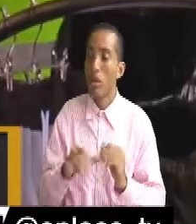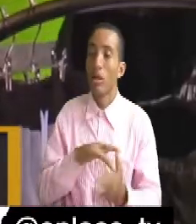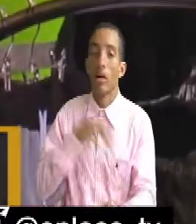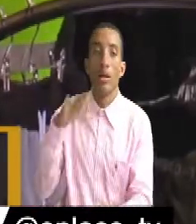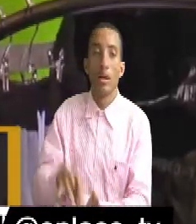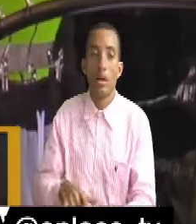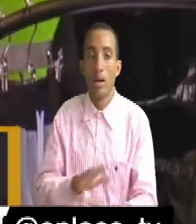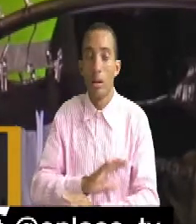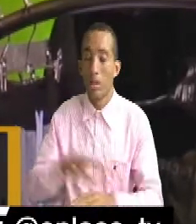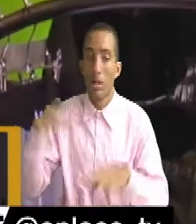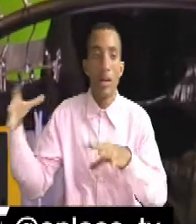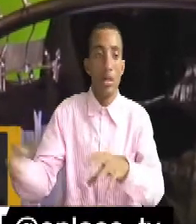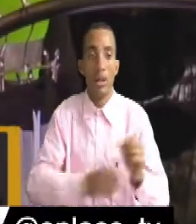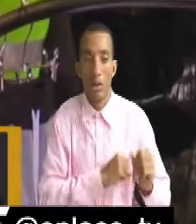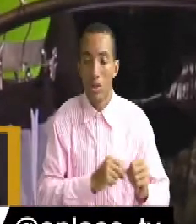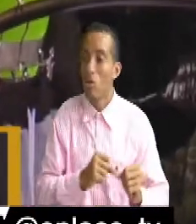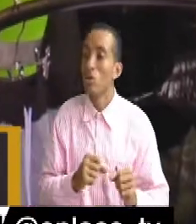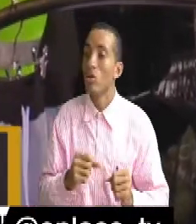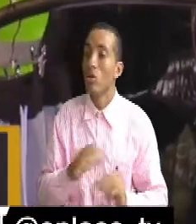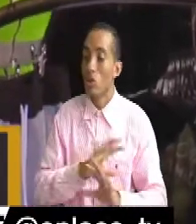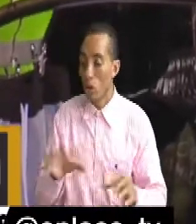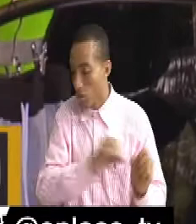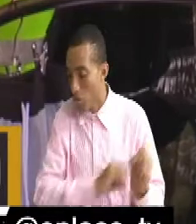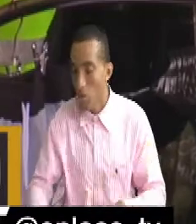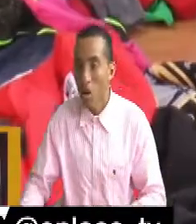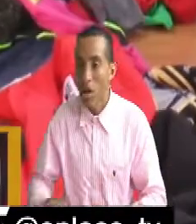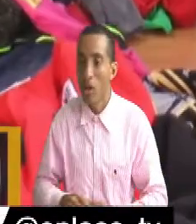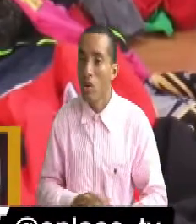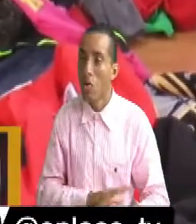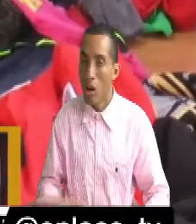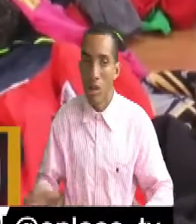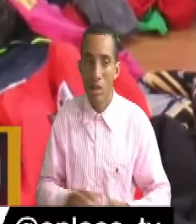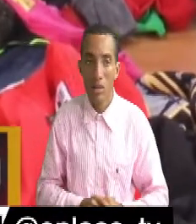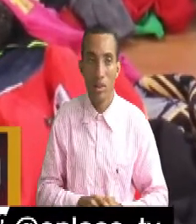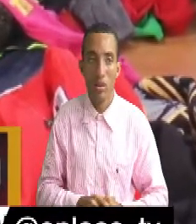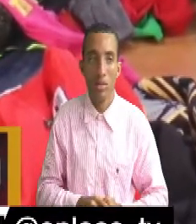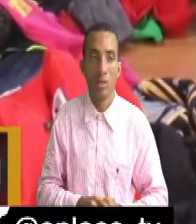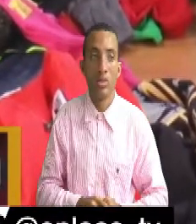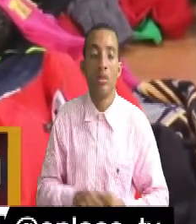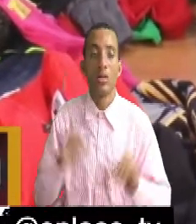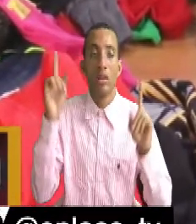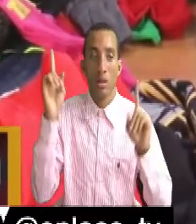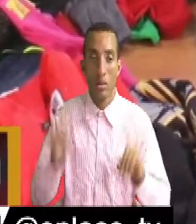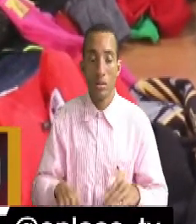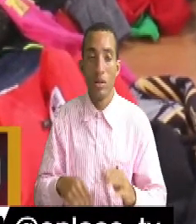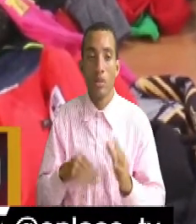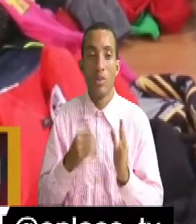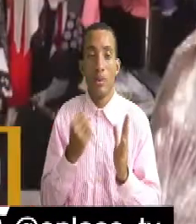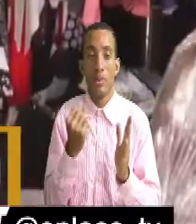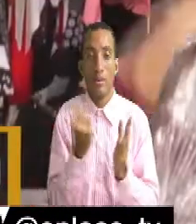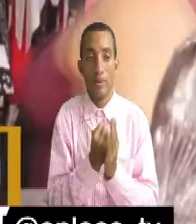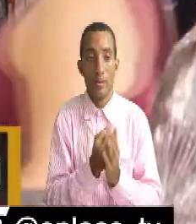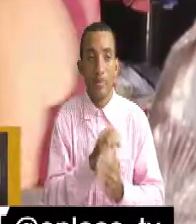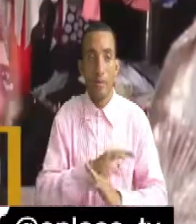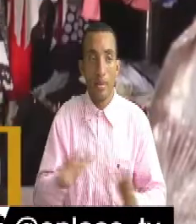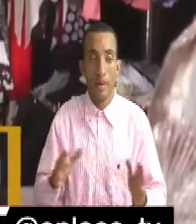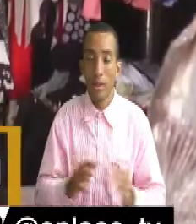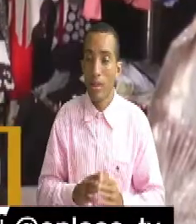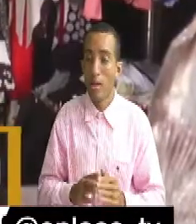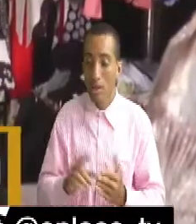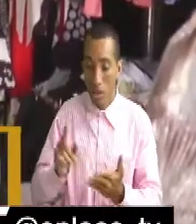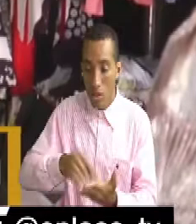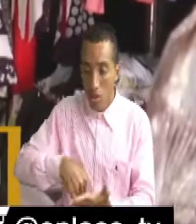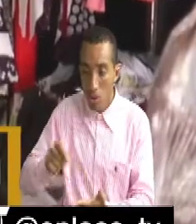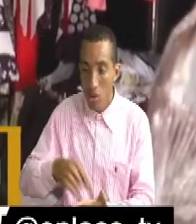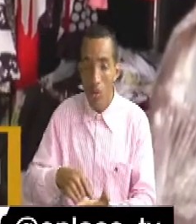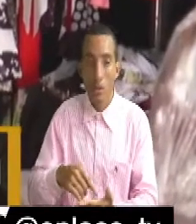venir a quitar, a sacar la ropa, a tirarla al piso, que se van a llevar la ropa. También aseguran que los uniformados llegaron al lugar sin una orden firmada por un